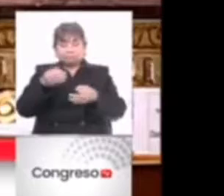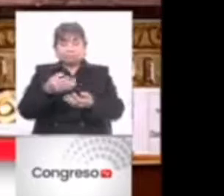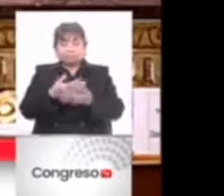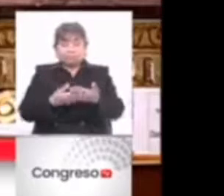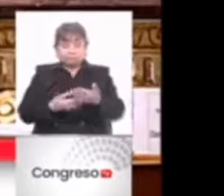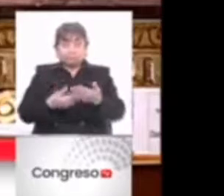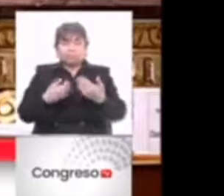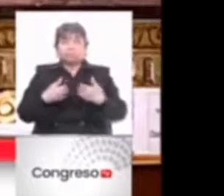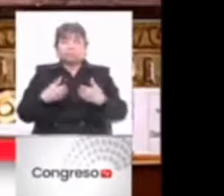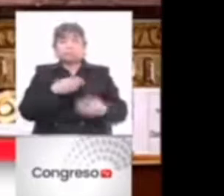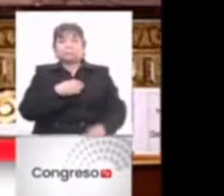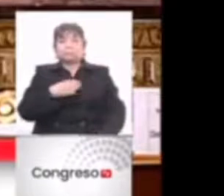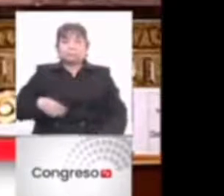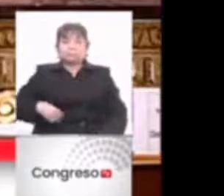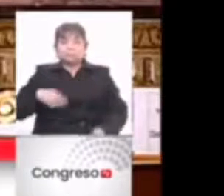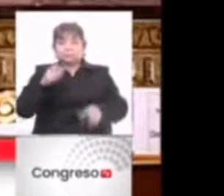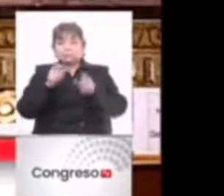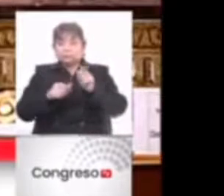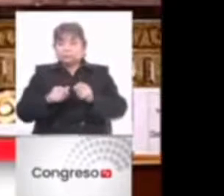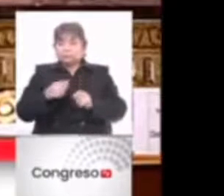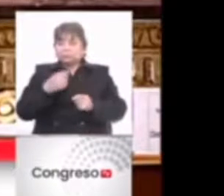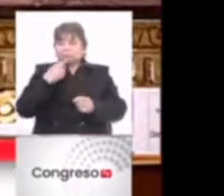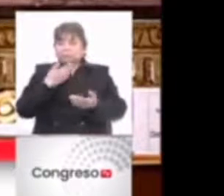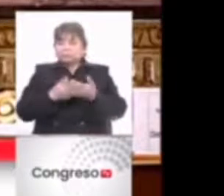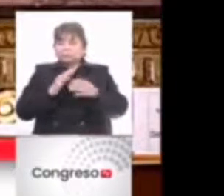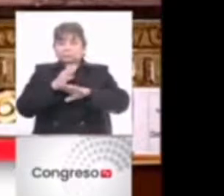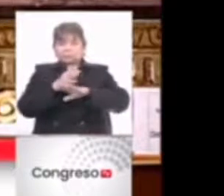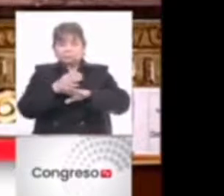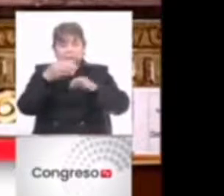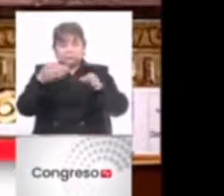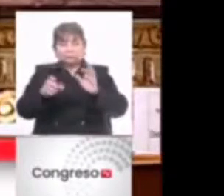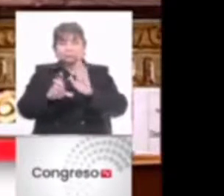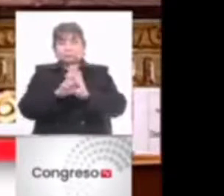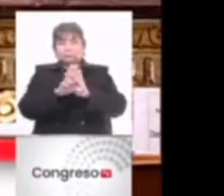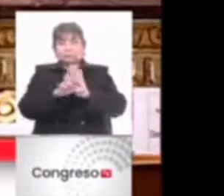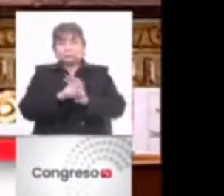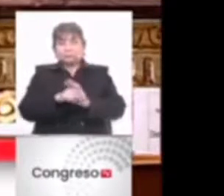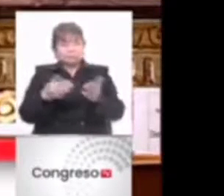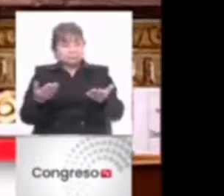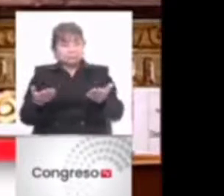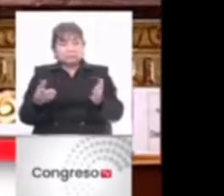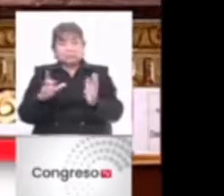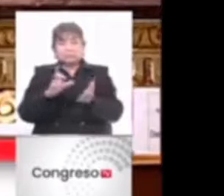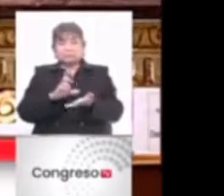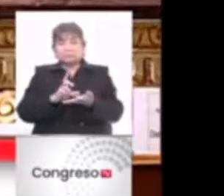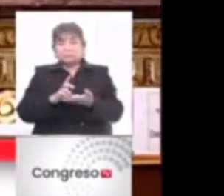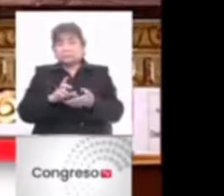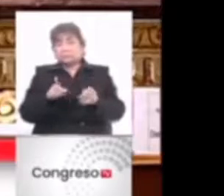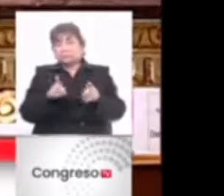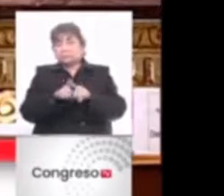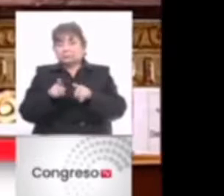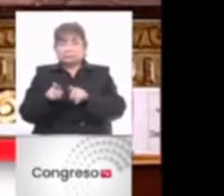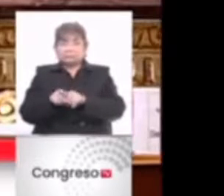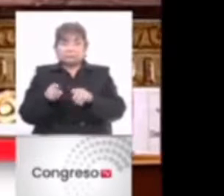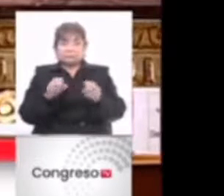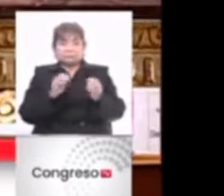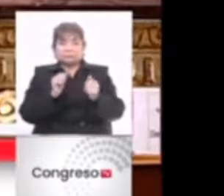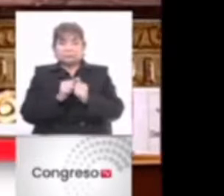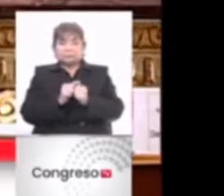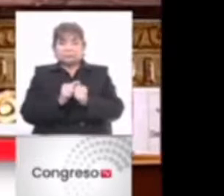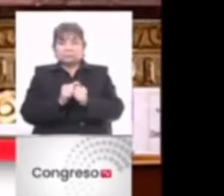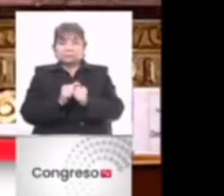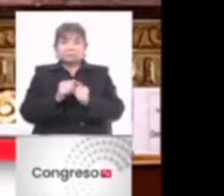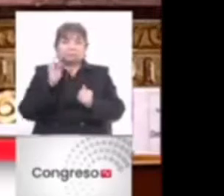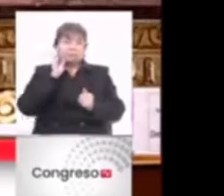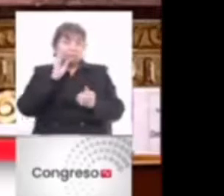justicia, Ministerio Público, como ente rector de la legalidad, que dirima, pues, ¿no? Pero tampoco vamos, ¿no?, a